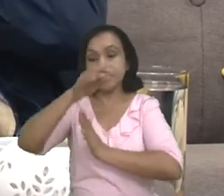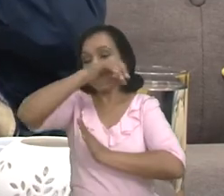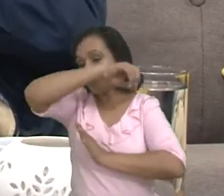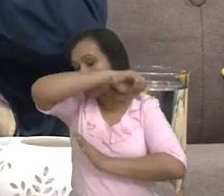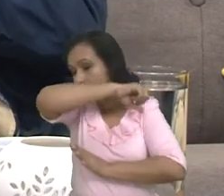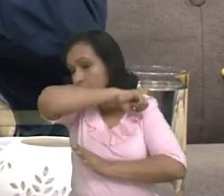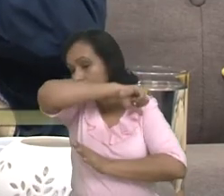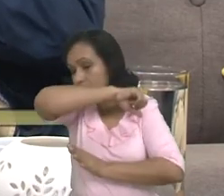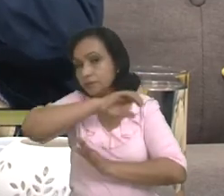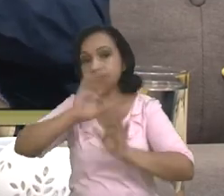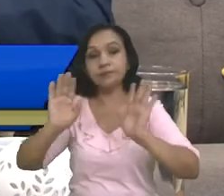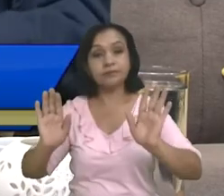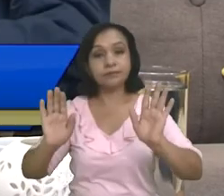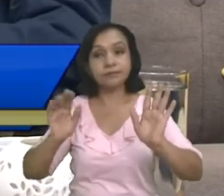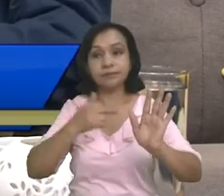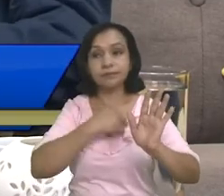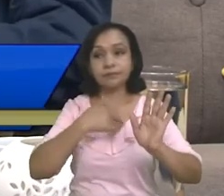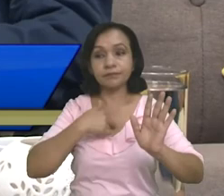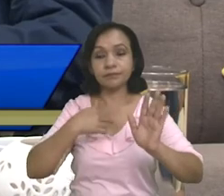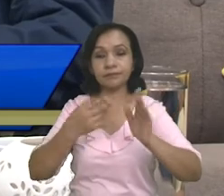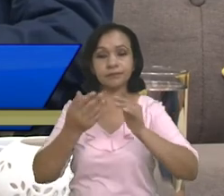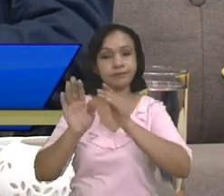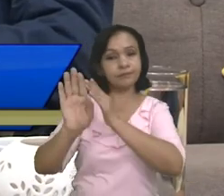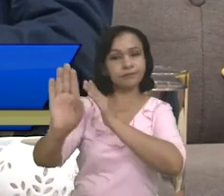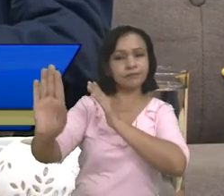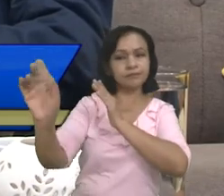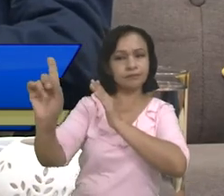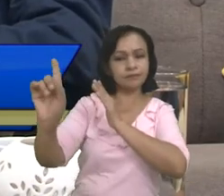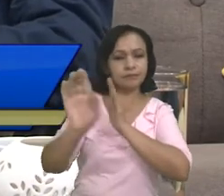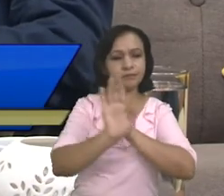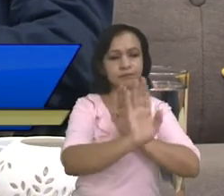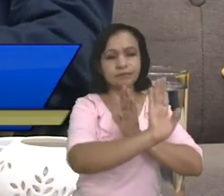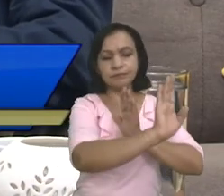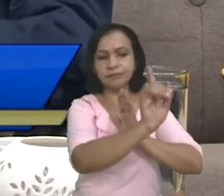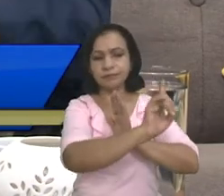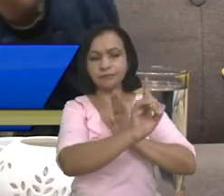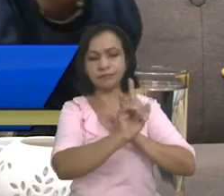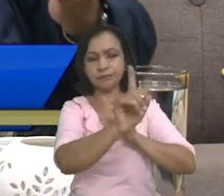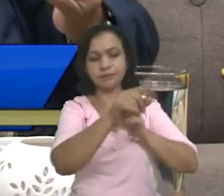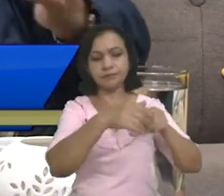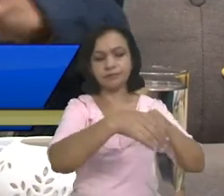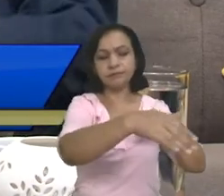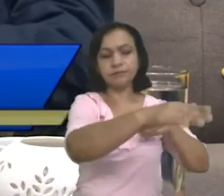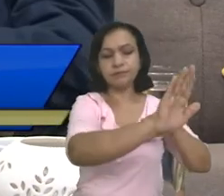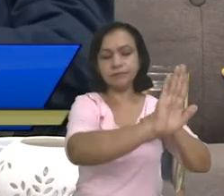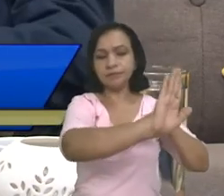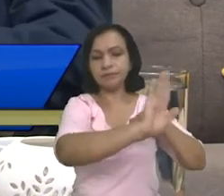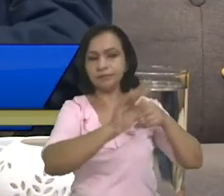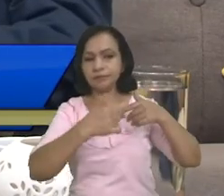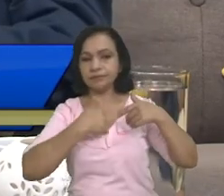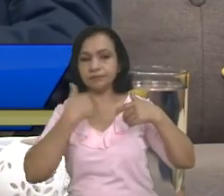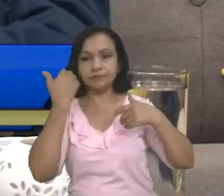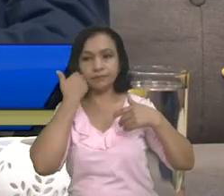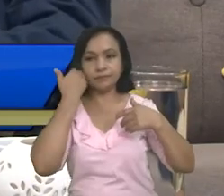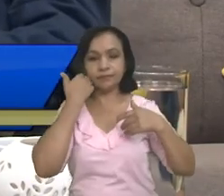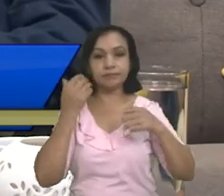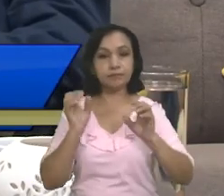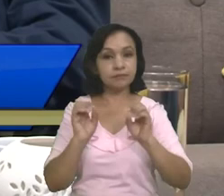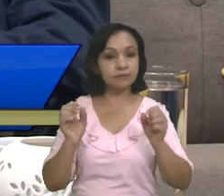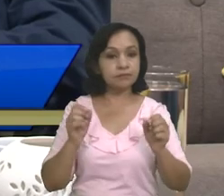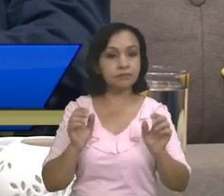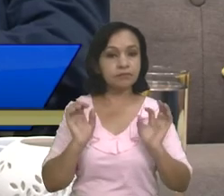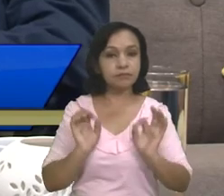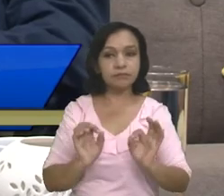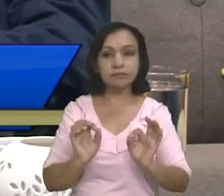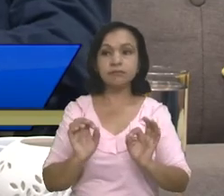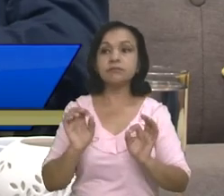y además de eso guardar una distancia un poquito más de un metro del resto de la gente si yo no estoy enfermo yo tengo